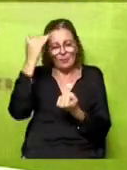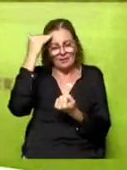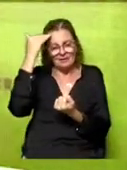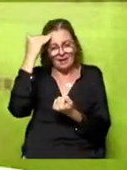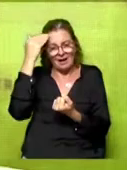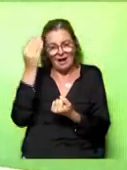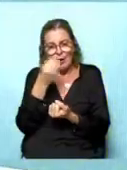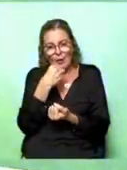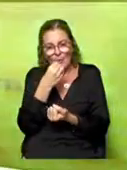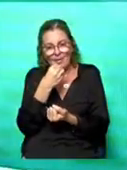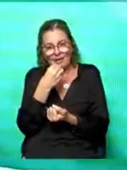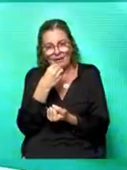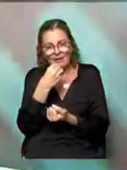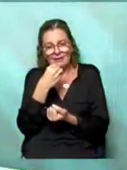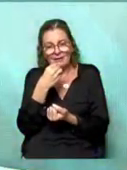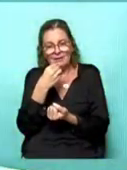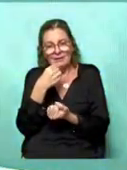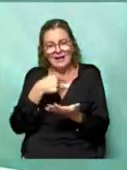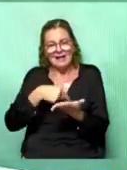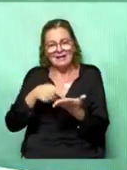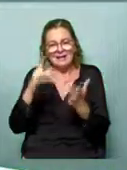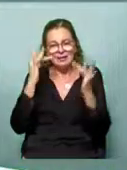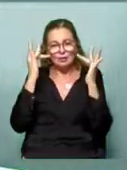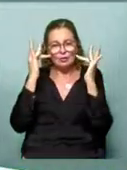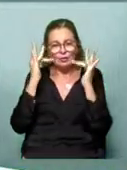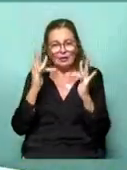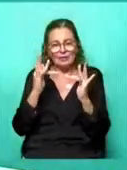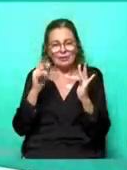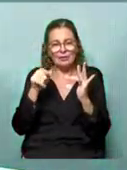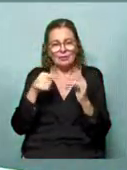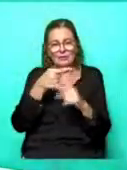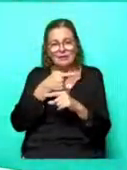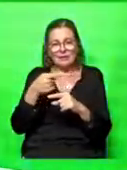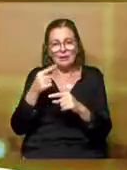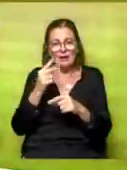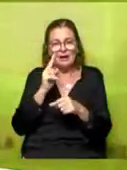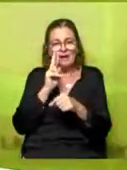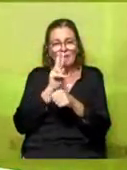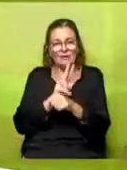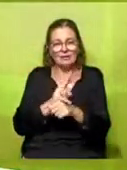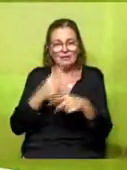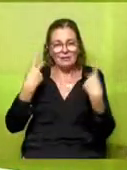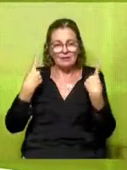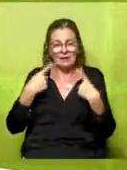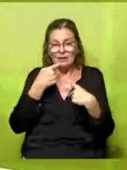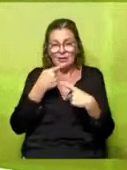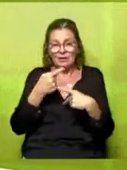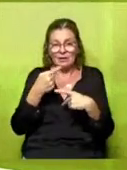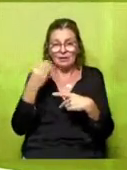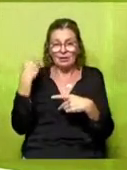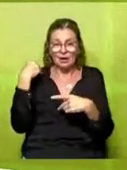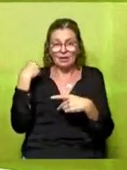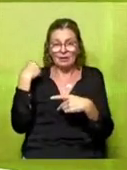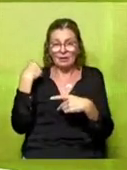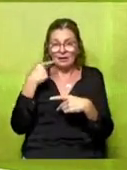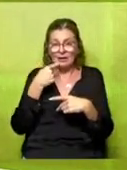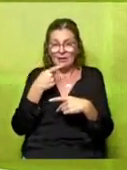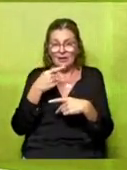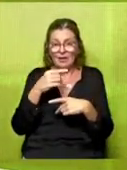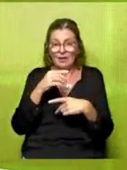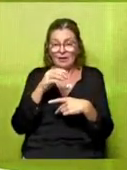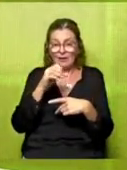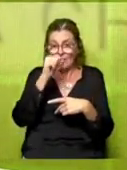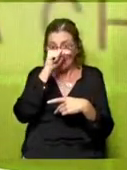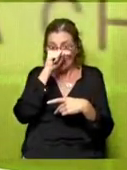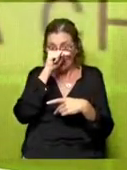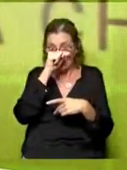la alimentación, a centros de educación? Yo esta semana recorrí, ya creo que lo dije al inicio, porque estoy tan cansada que capaz que no puedo ni hablar,